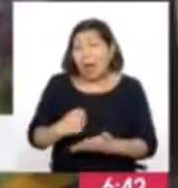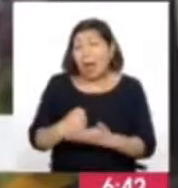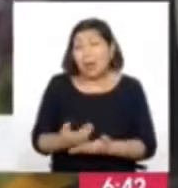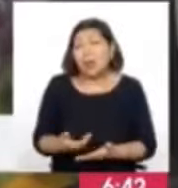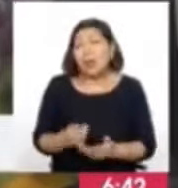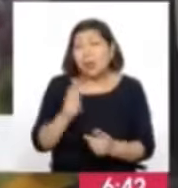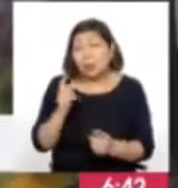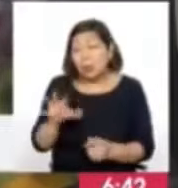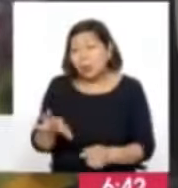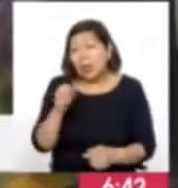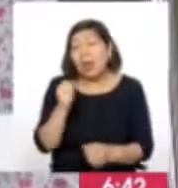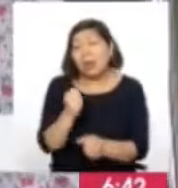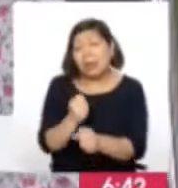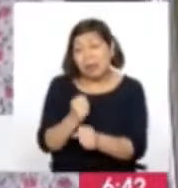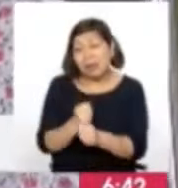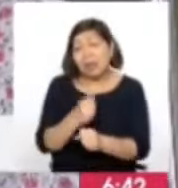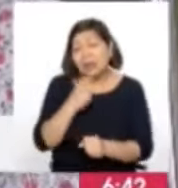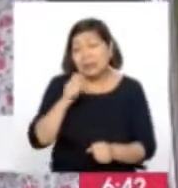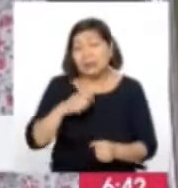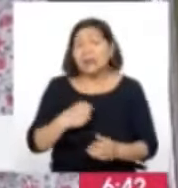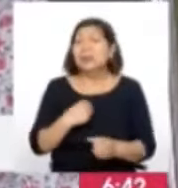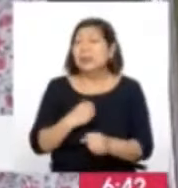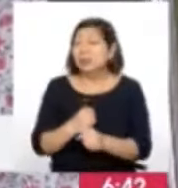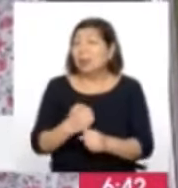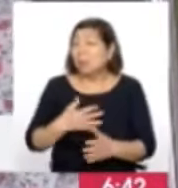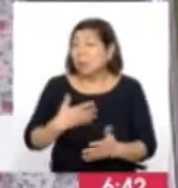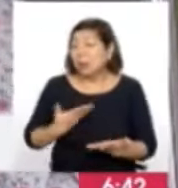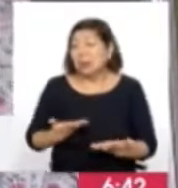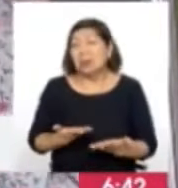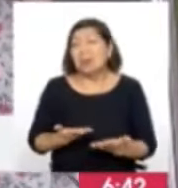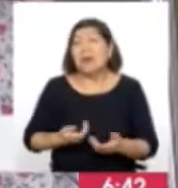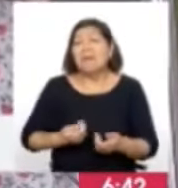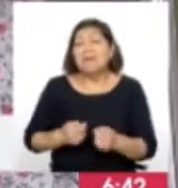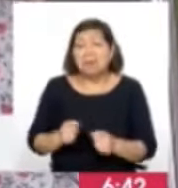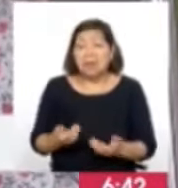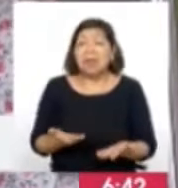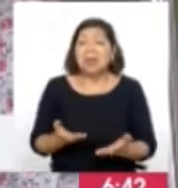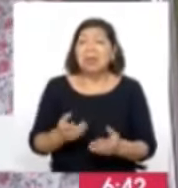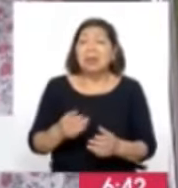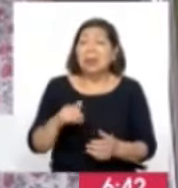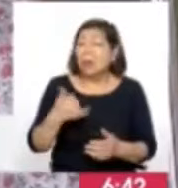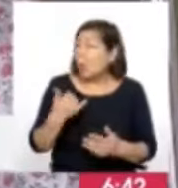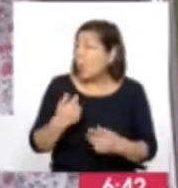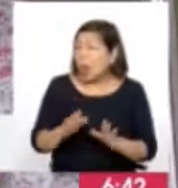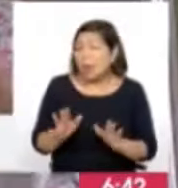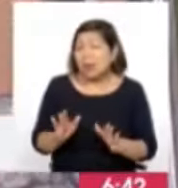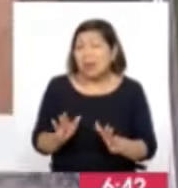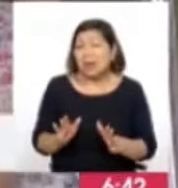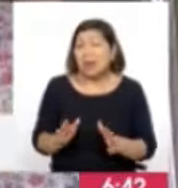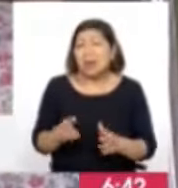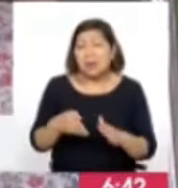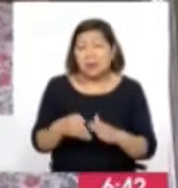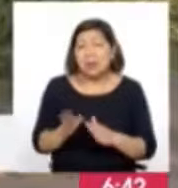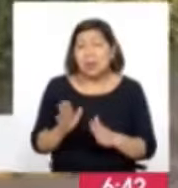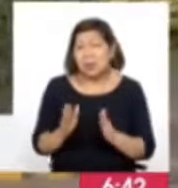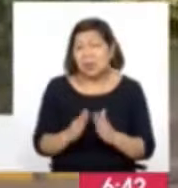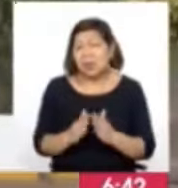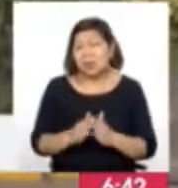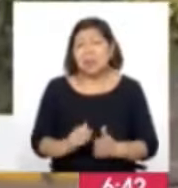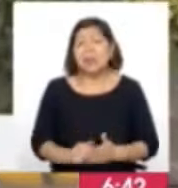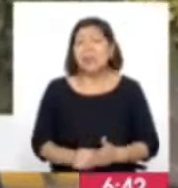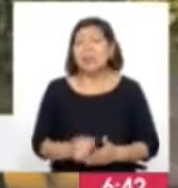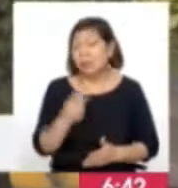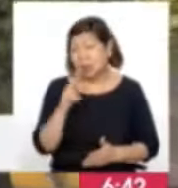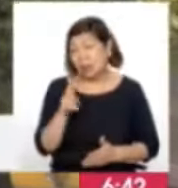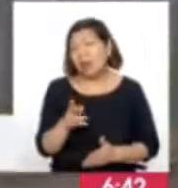ayudarla a encontrar un empleo formal. Los otros trabajos que puedo hacer pues son venta, recepción, quizás call center, que también trabajan desde su casa. Si